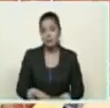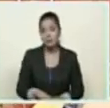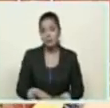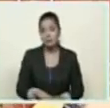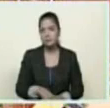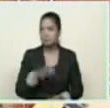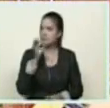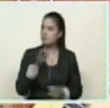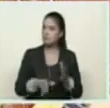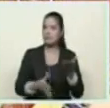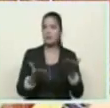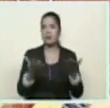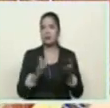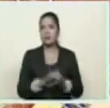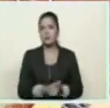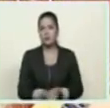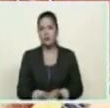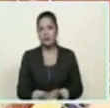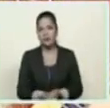de repente